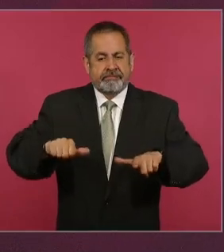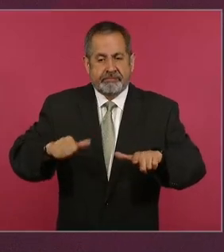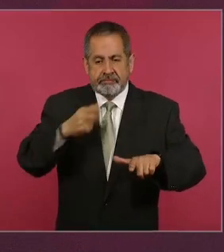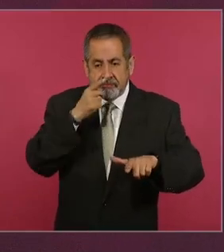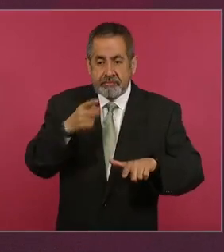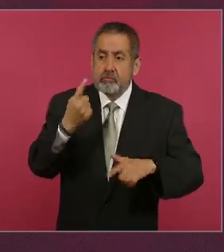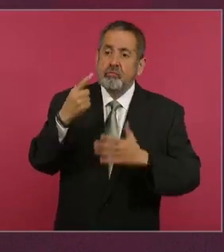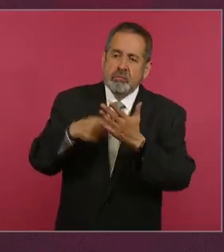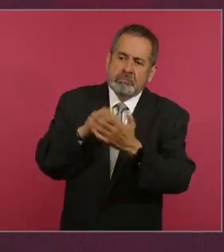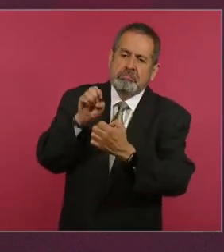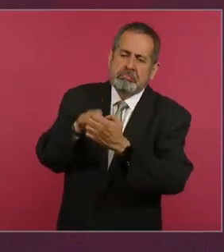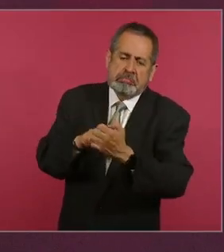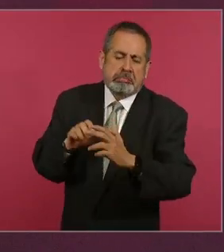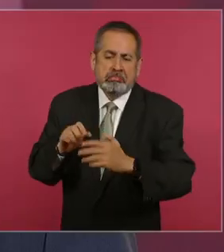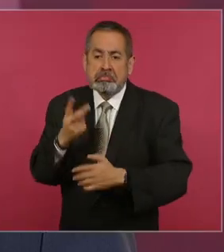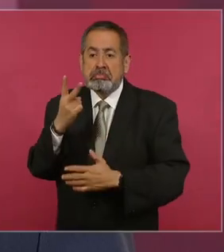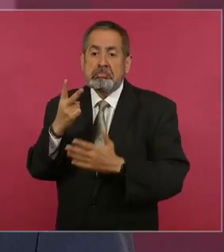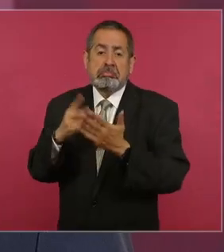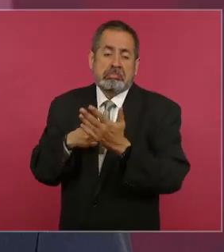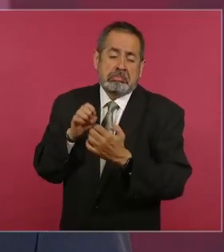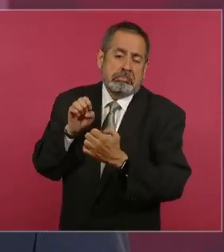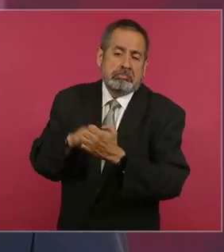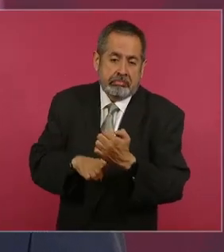el fenómeno que se está dando en México.